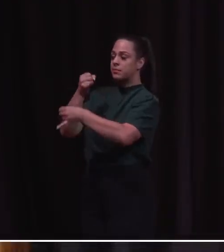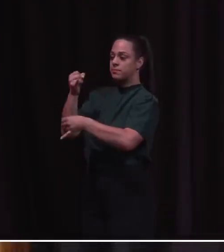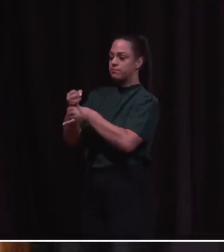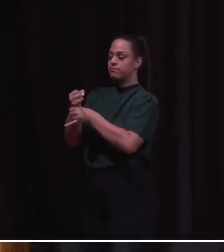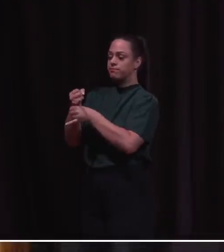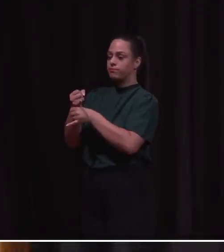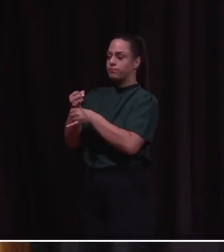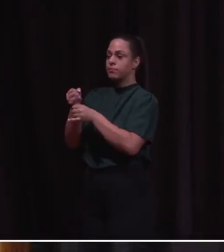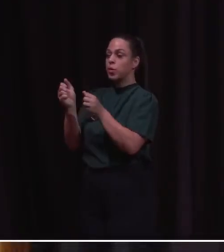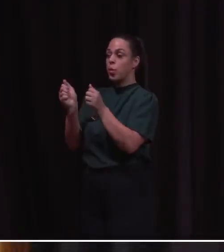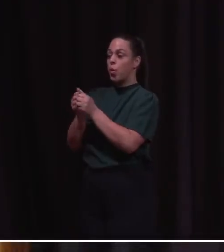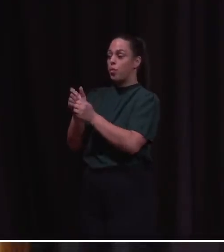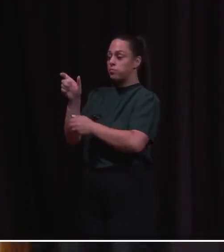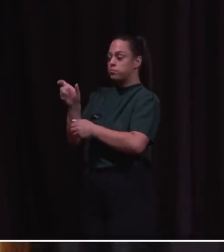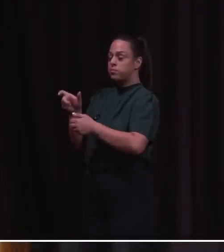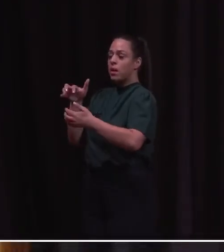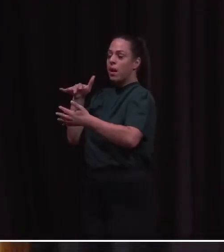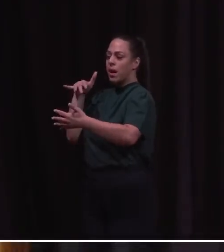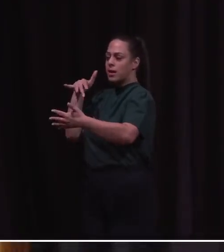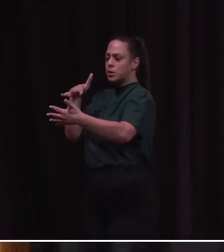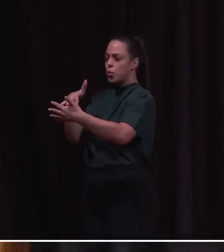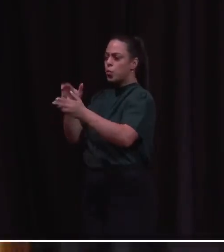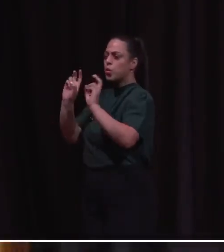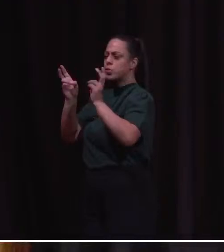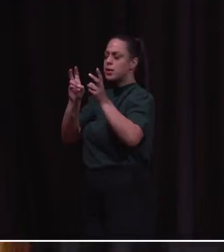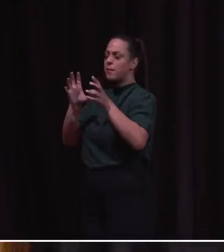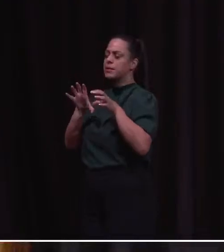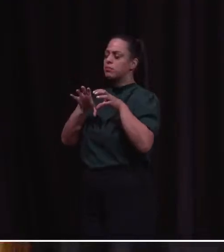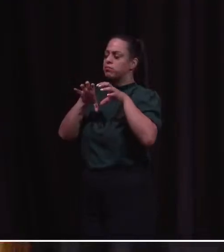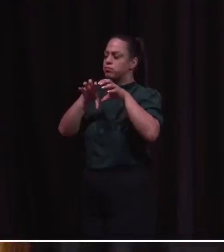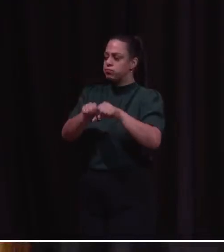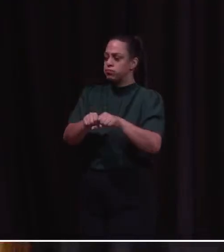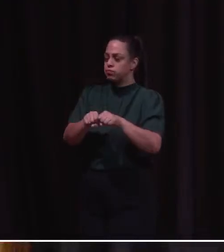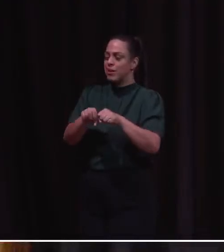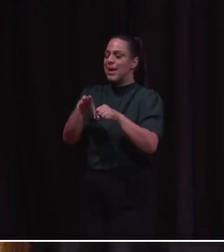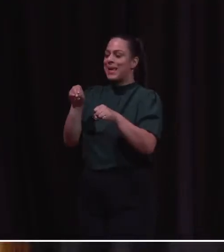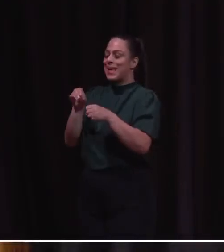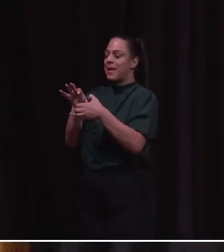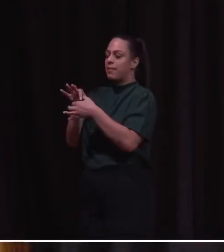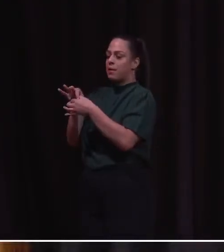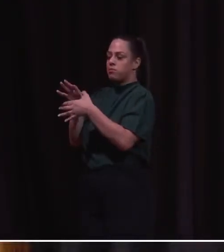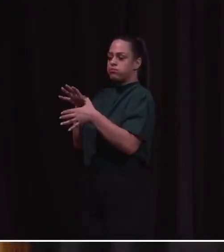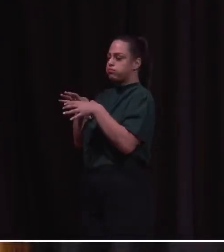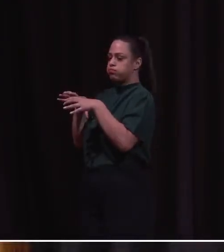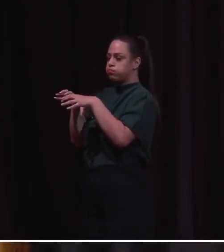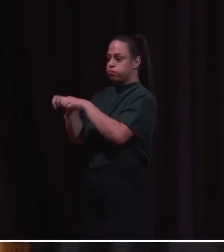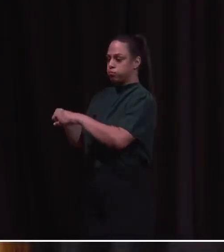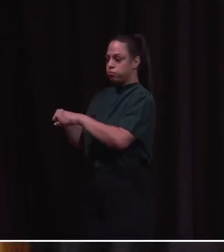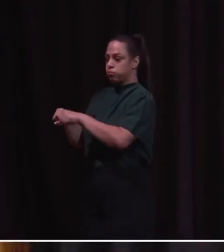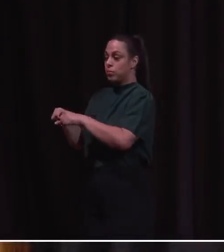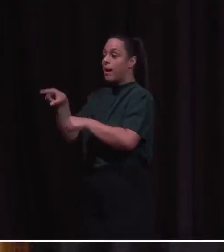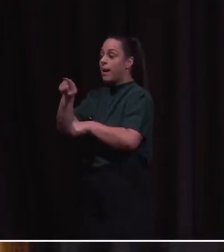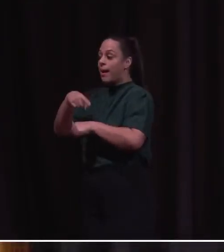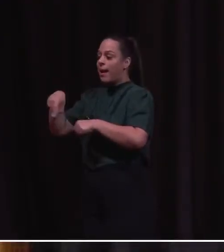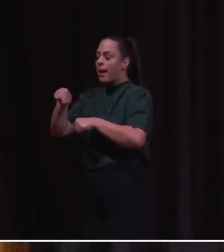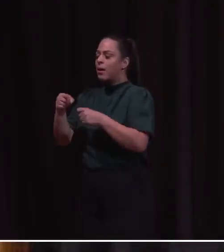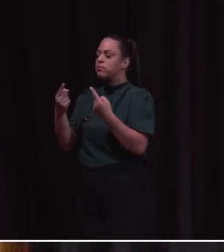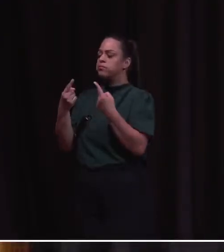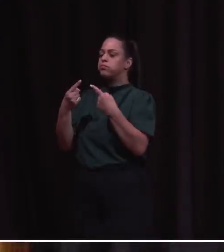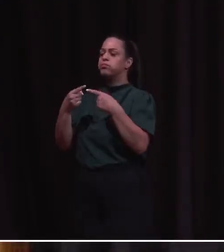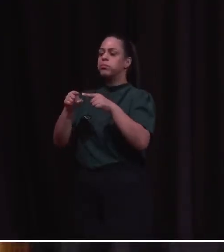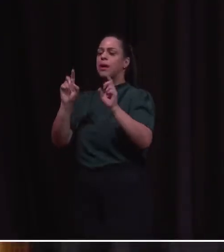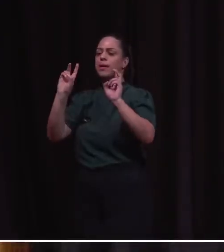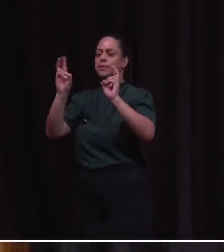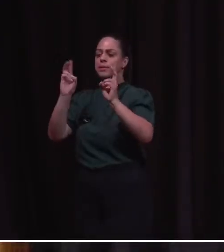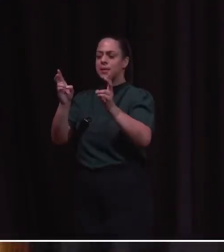con sus estudios sobre colonialismo y decolonialidad nos introduce en el entramado tejido